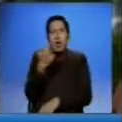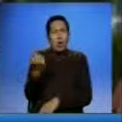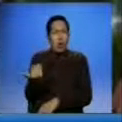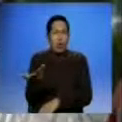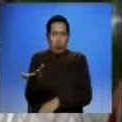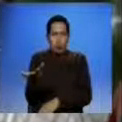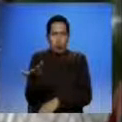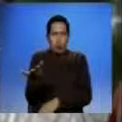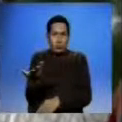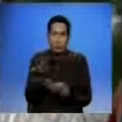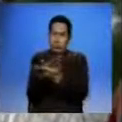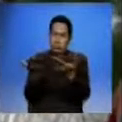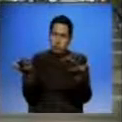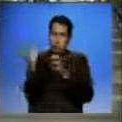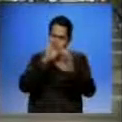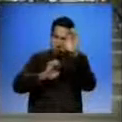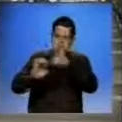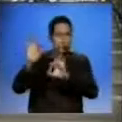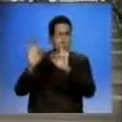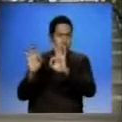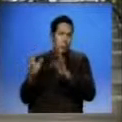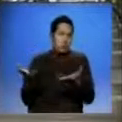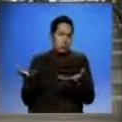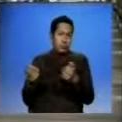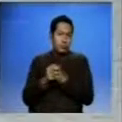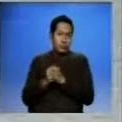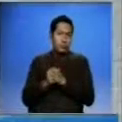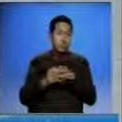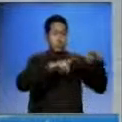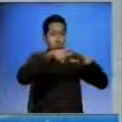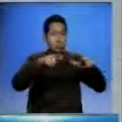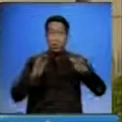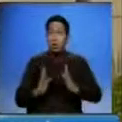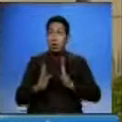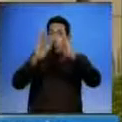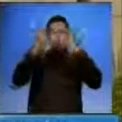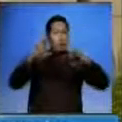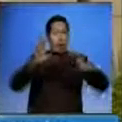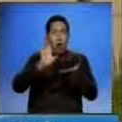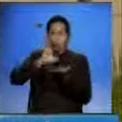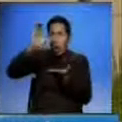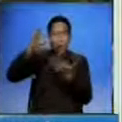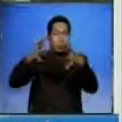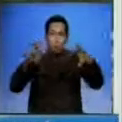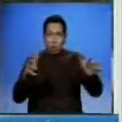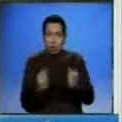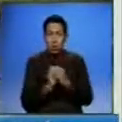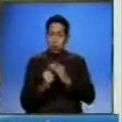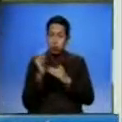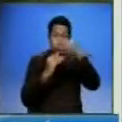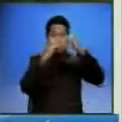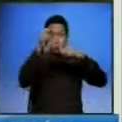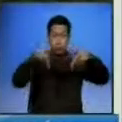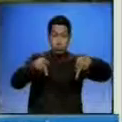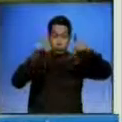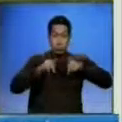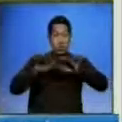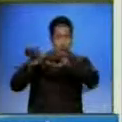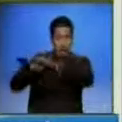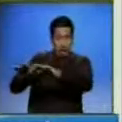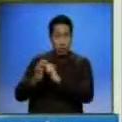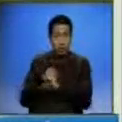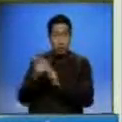Guasamda. Está en sus estudios. En el lugar no hay edificios ni colegios. Y si se construye el puente ahí,